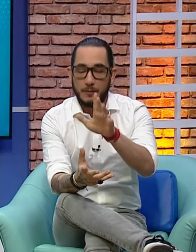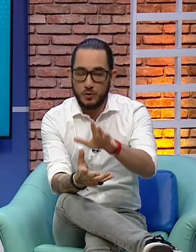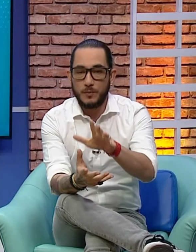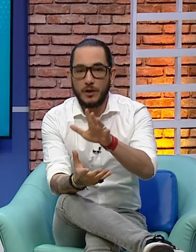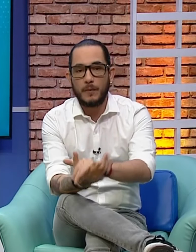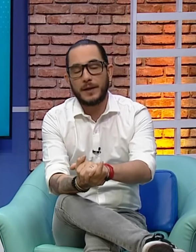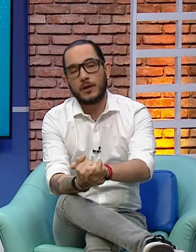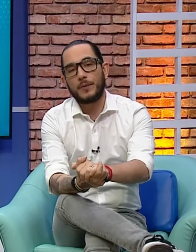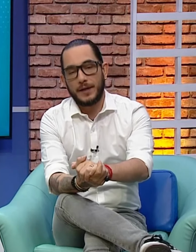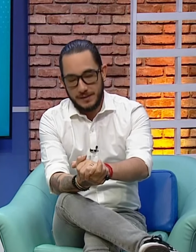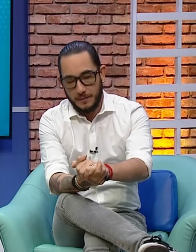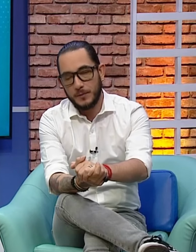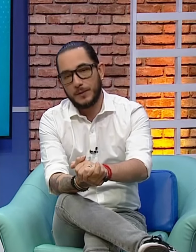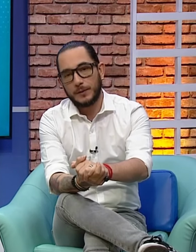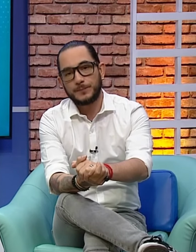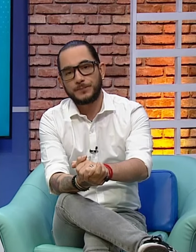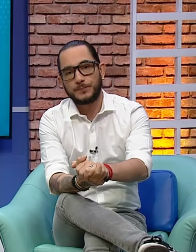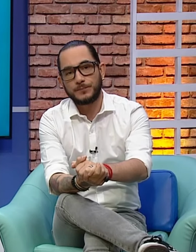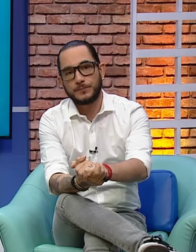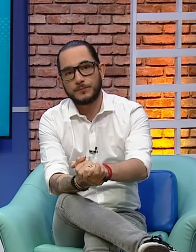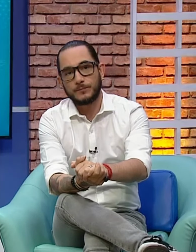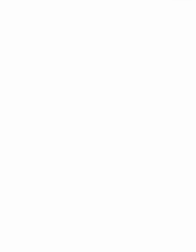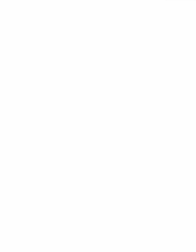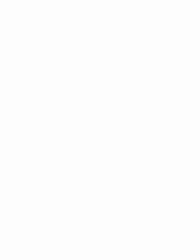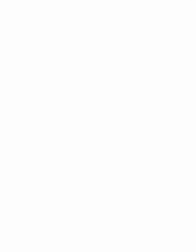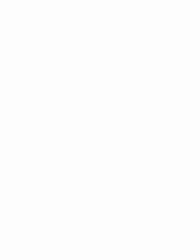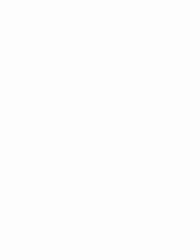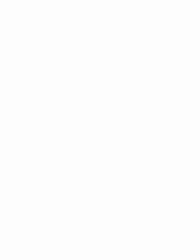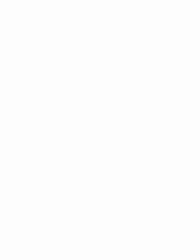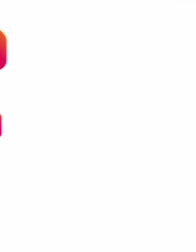y tenemos un video para que lo vean, así que vamos a ver.